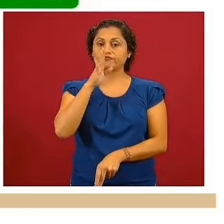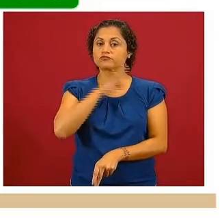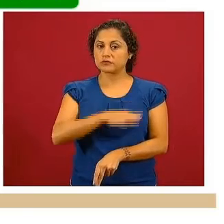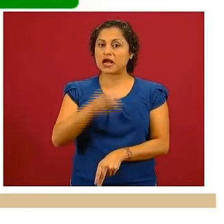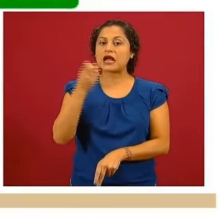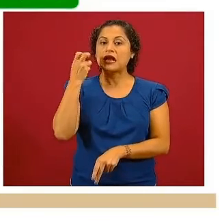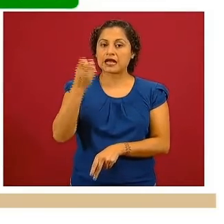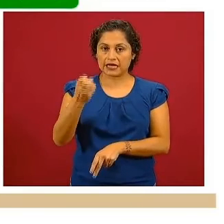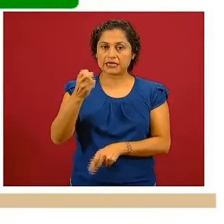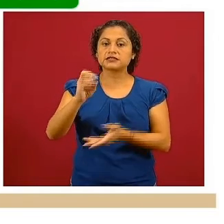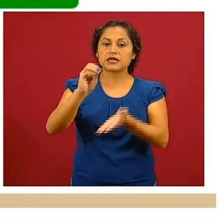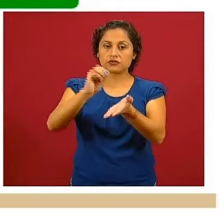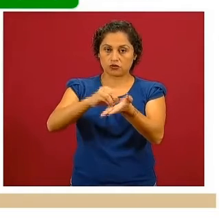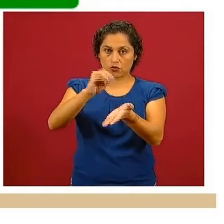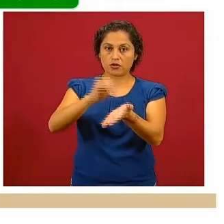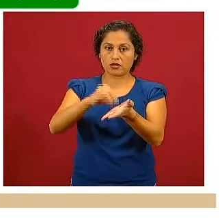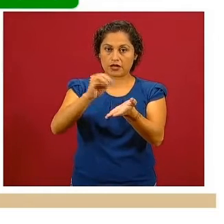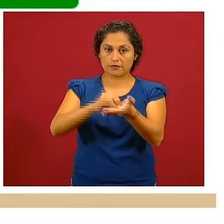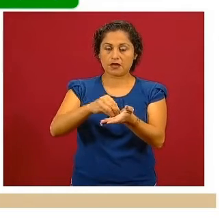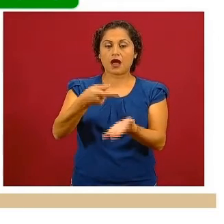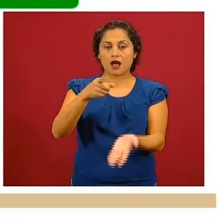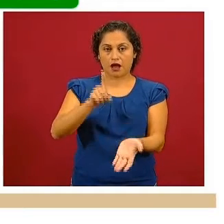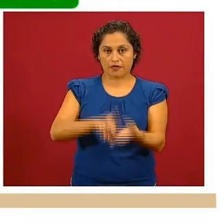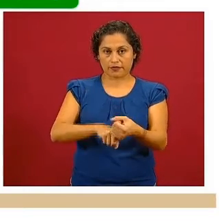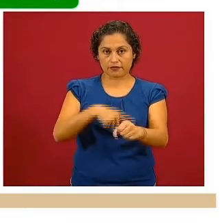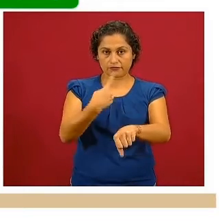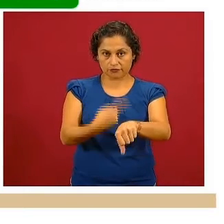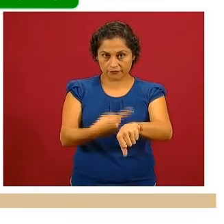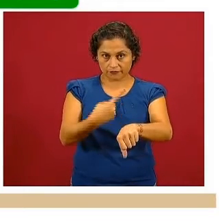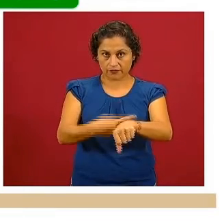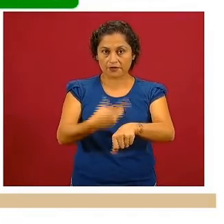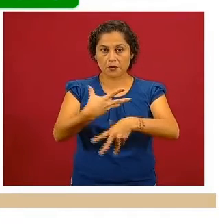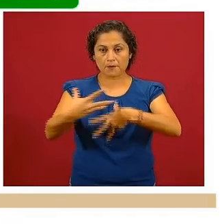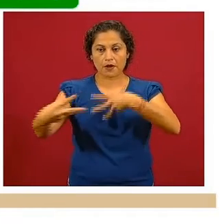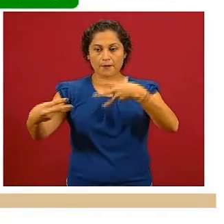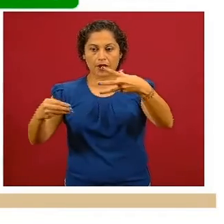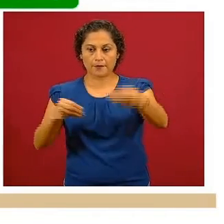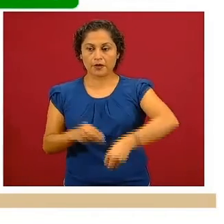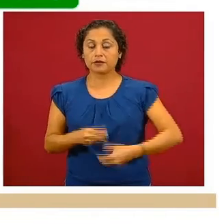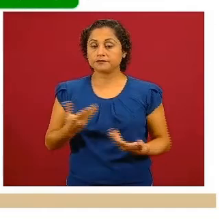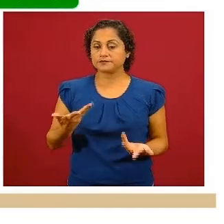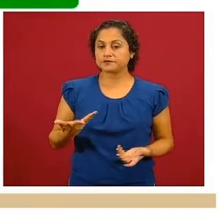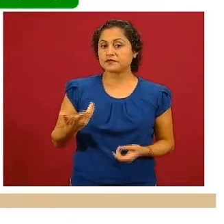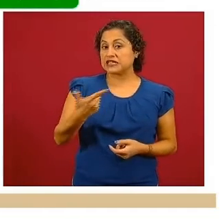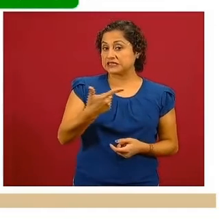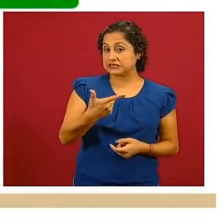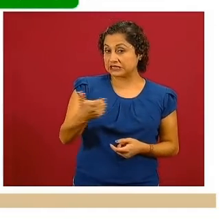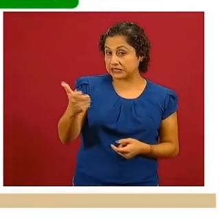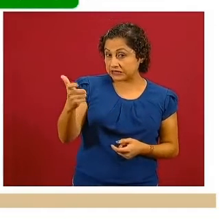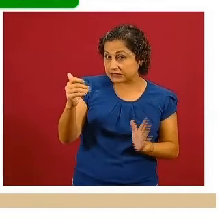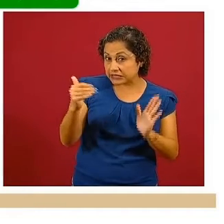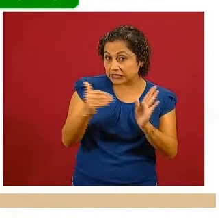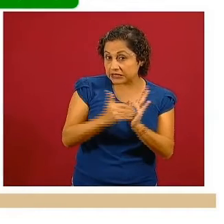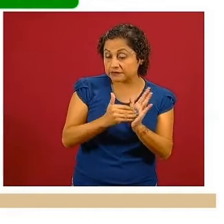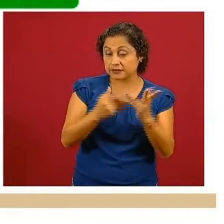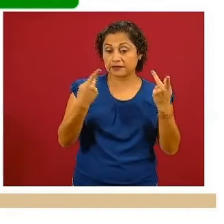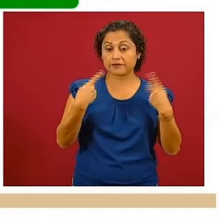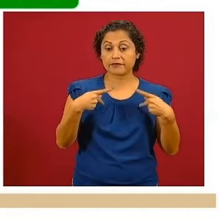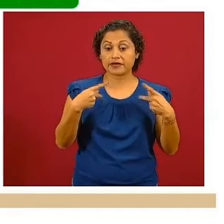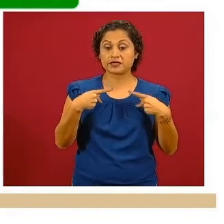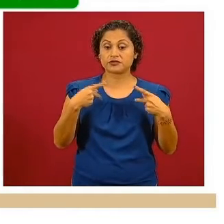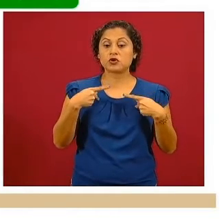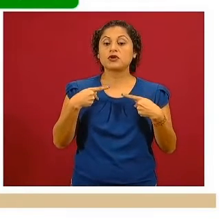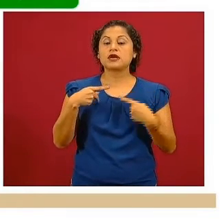la epidemia activa en México, es decir, más allá de estos casi 700,000 personas que estimamos han